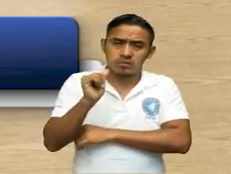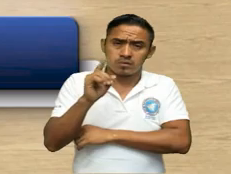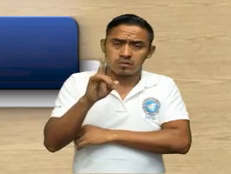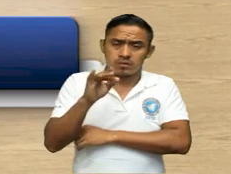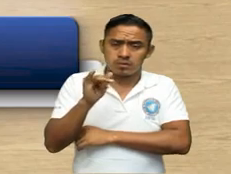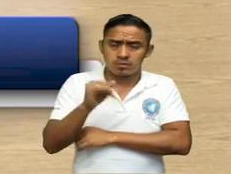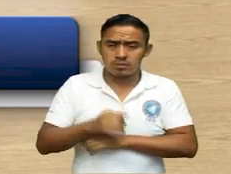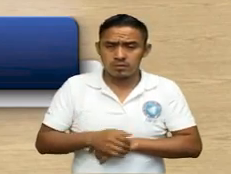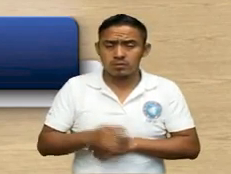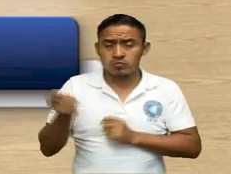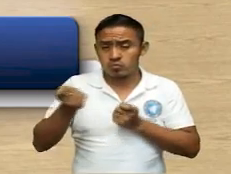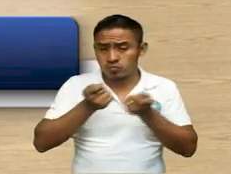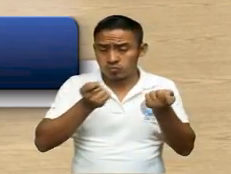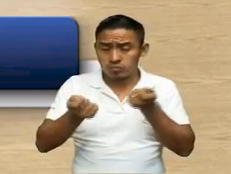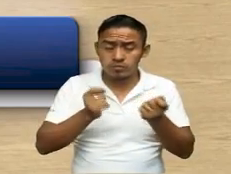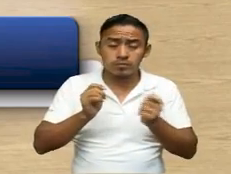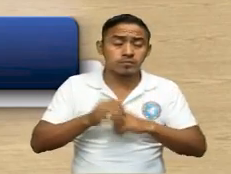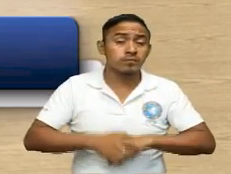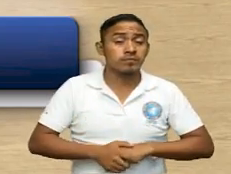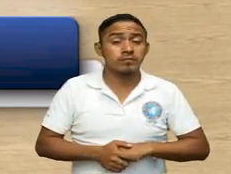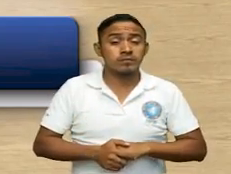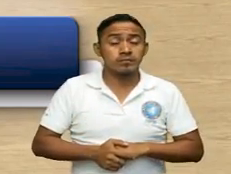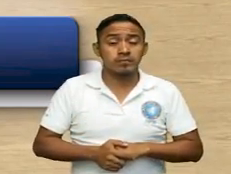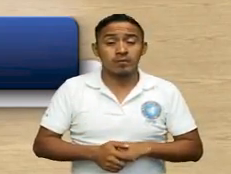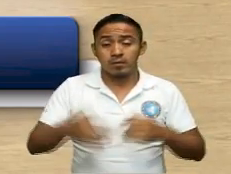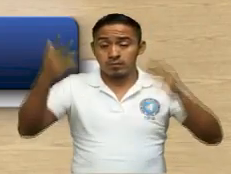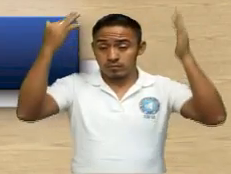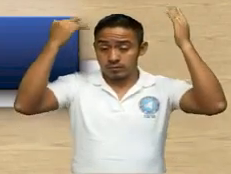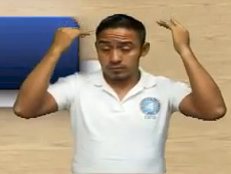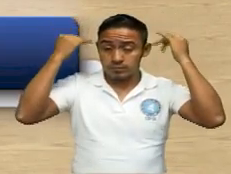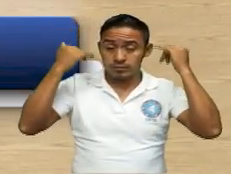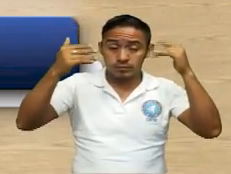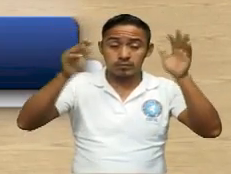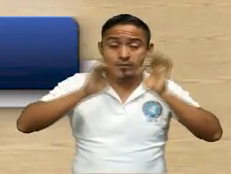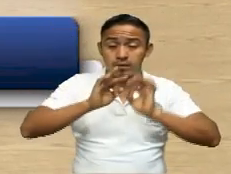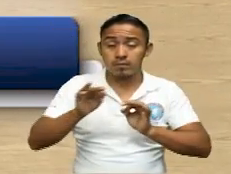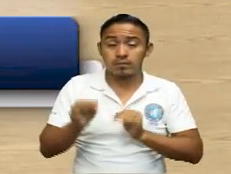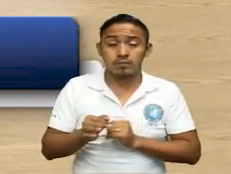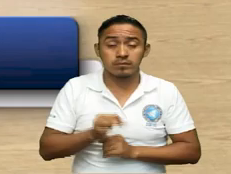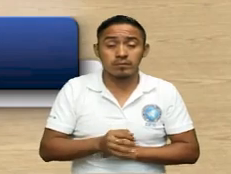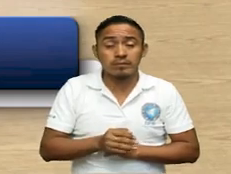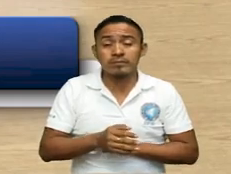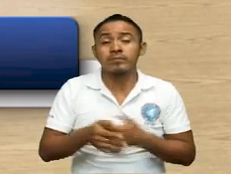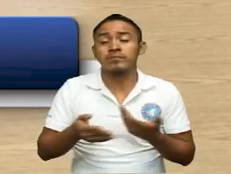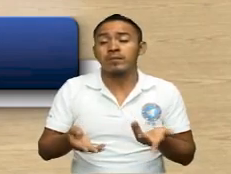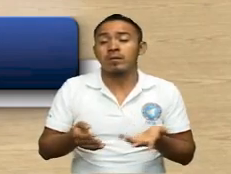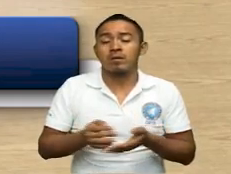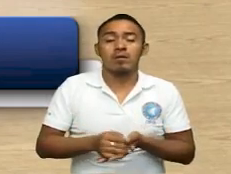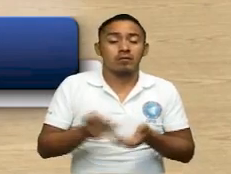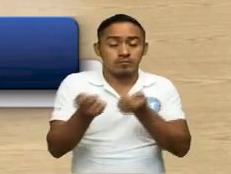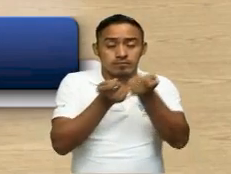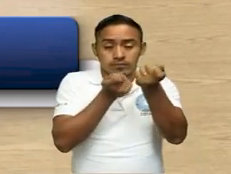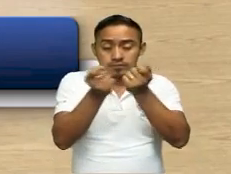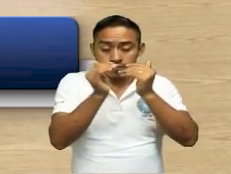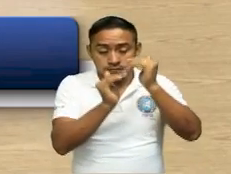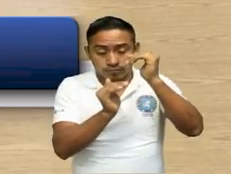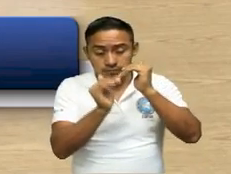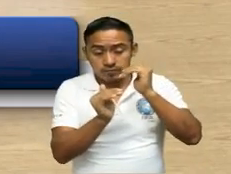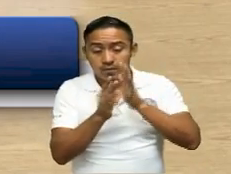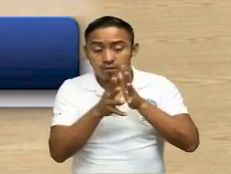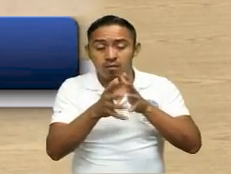encuentra controlada, es decir, con el baño que utilizamos y con todos los factores que tenemos en la piel, mantienen controlada y no permiten que ella